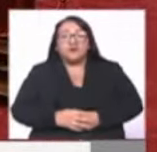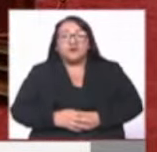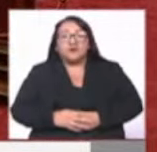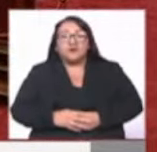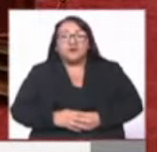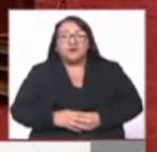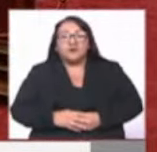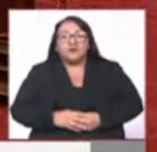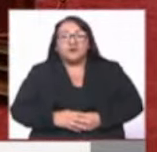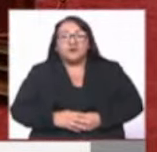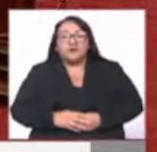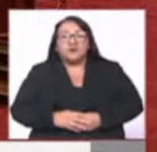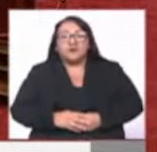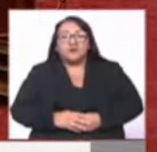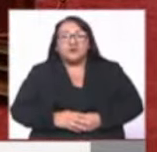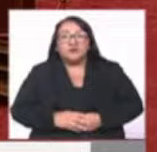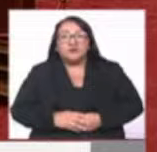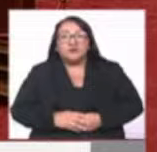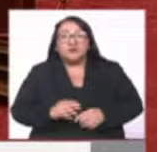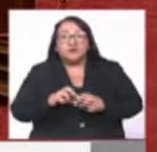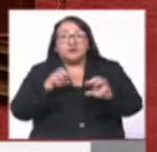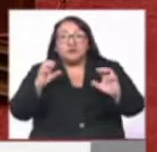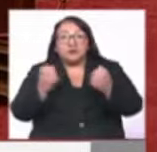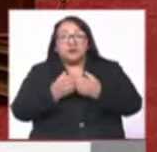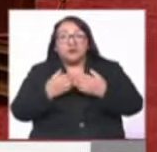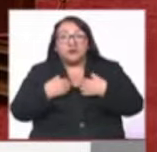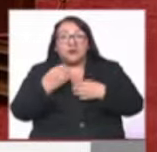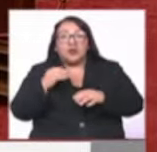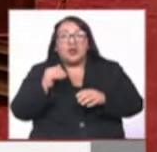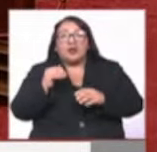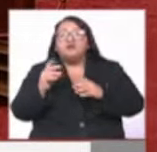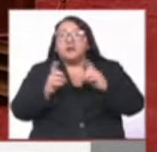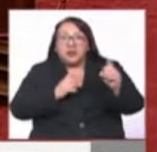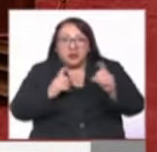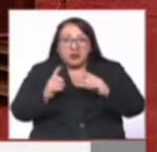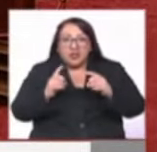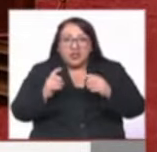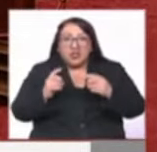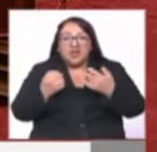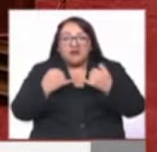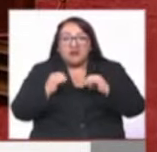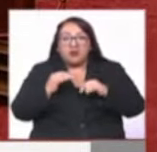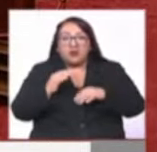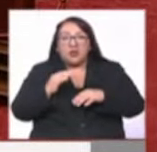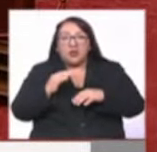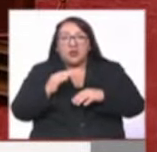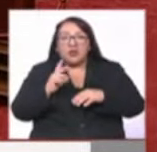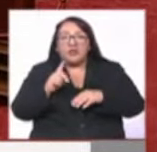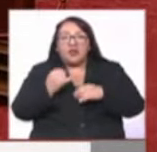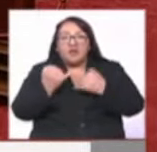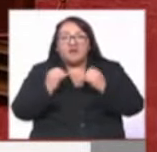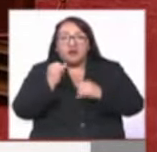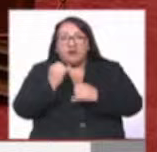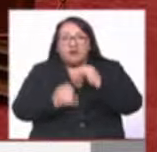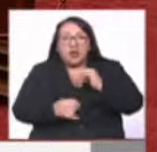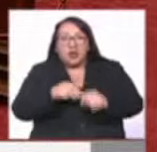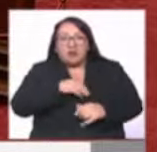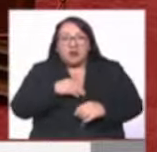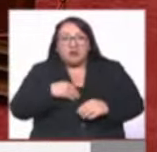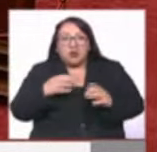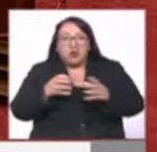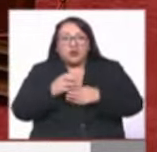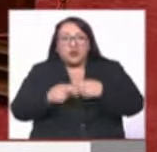pleno del Congreso va a debatir y va a votar el informe final que recomienda inhabilitar a estos miembros de la junta